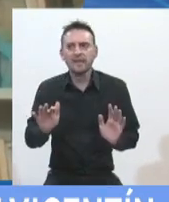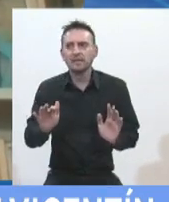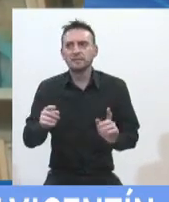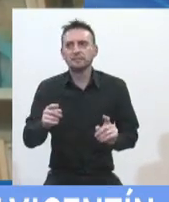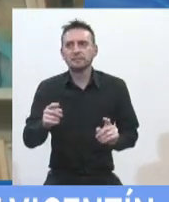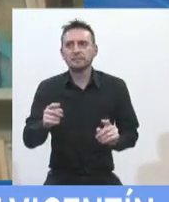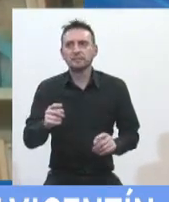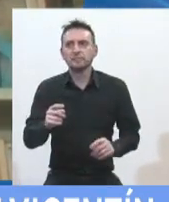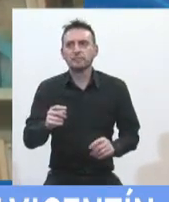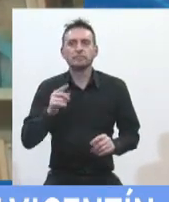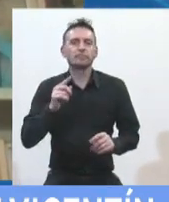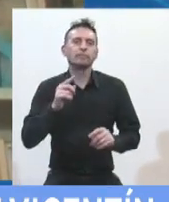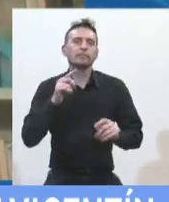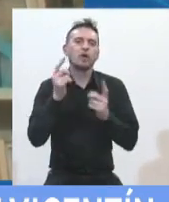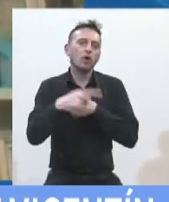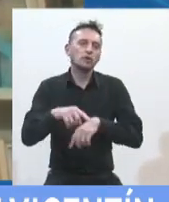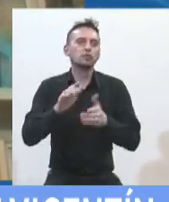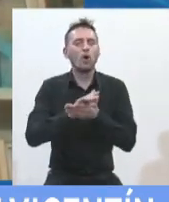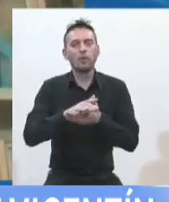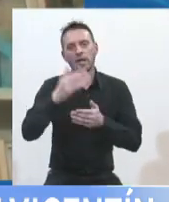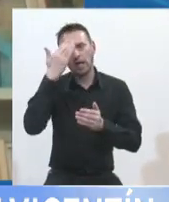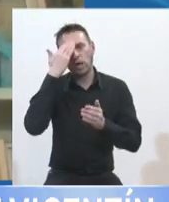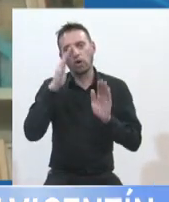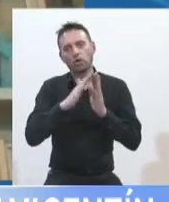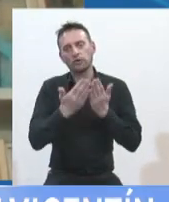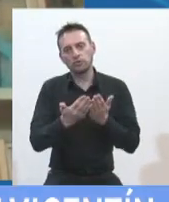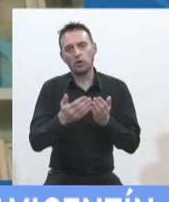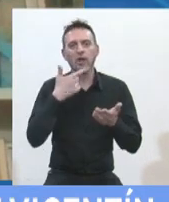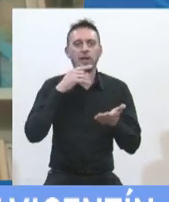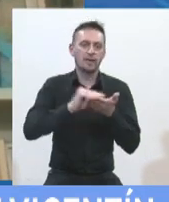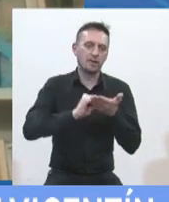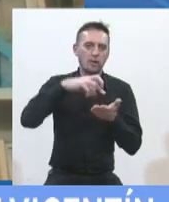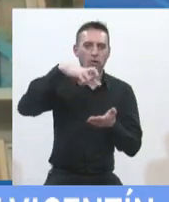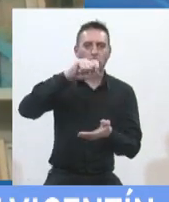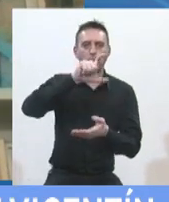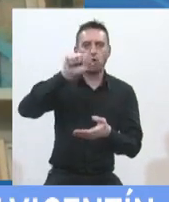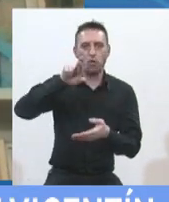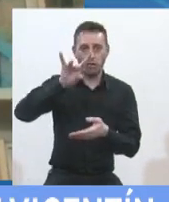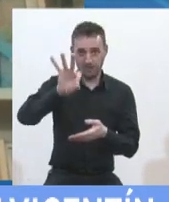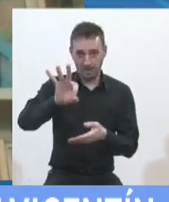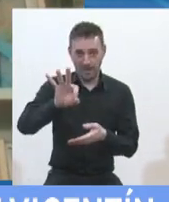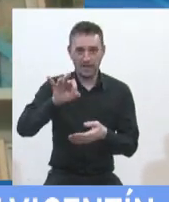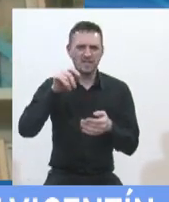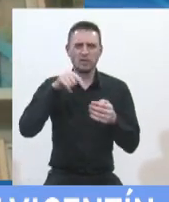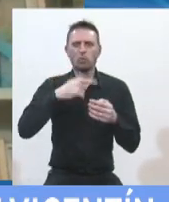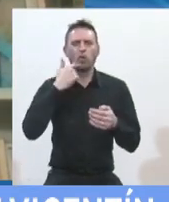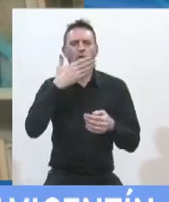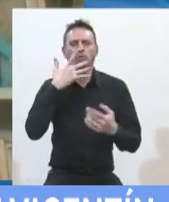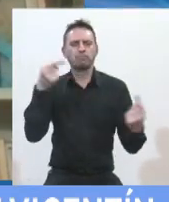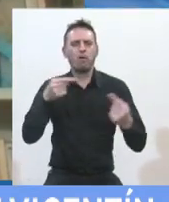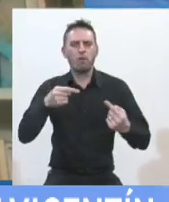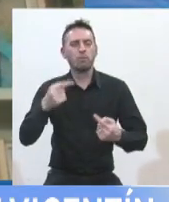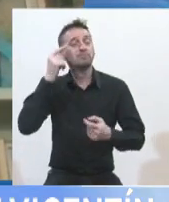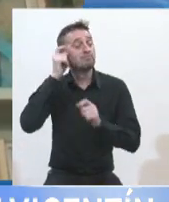de las alusiones a la constitucionalidad del senador baile a tocar para entender la incongruencia de esto imaginemos lo